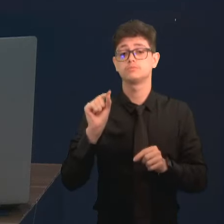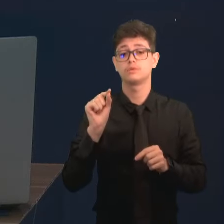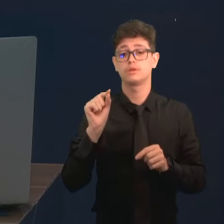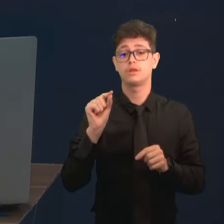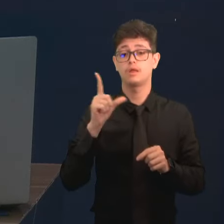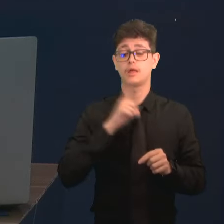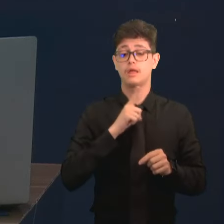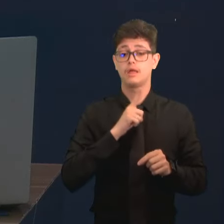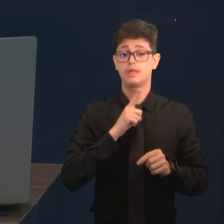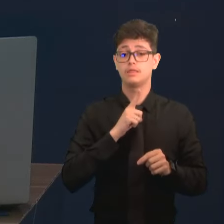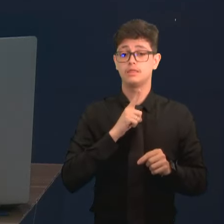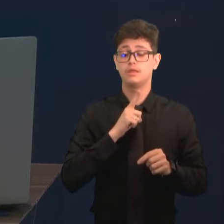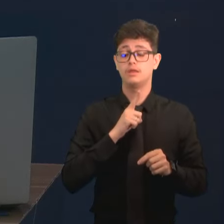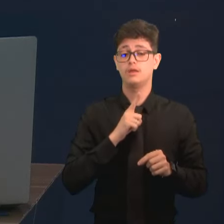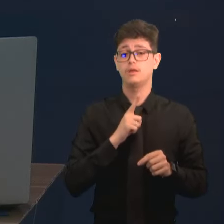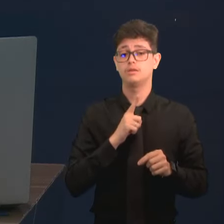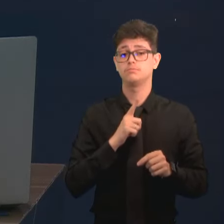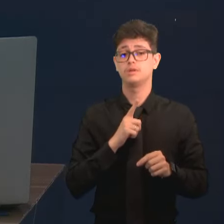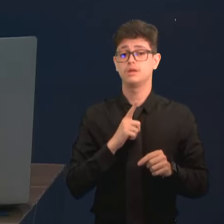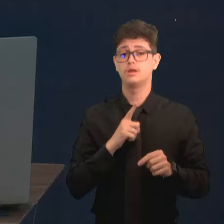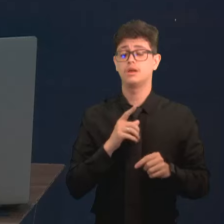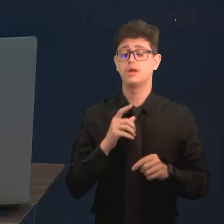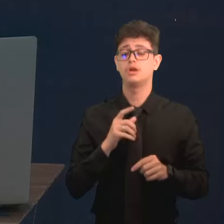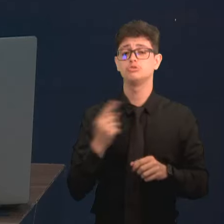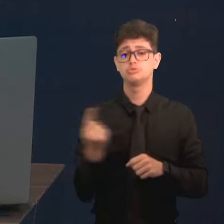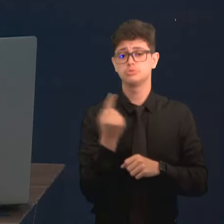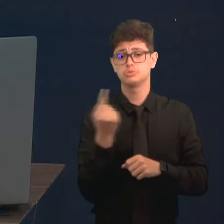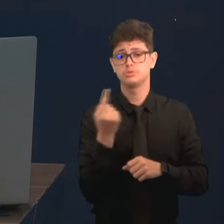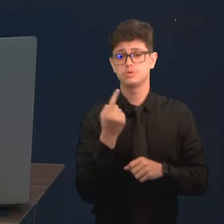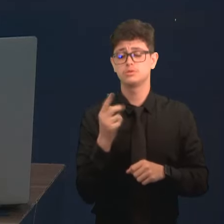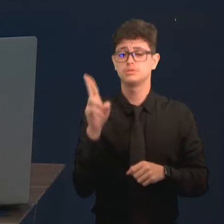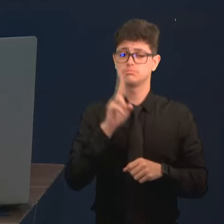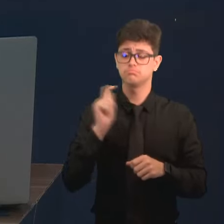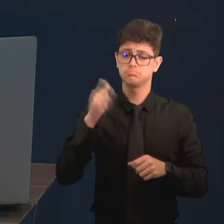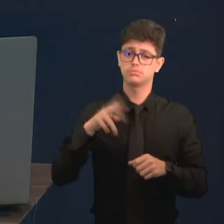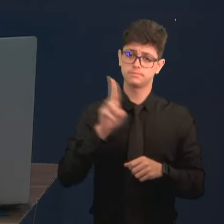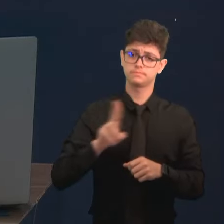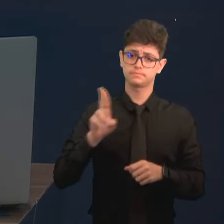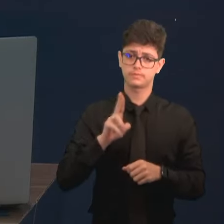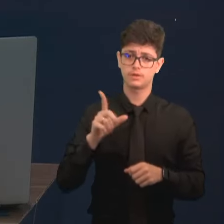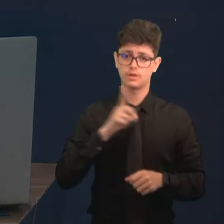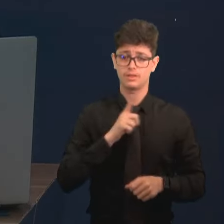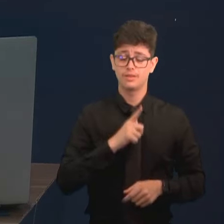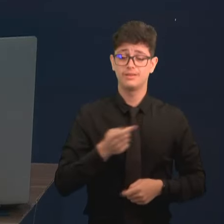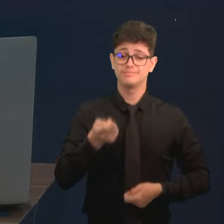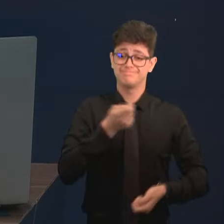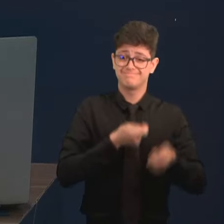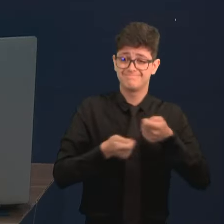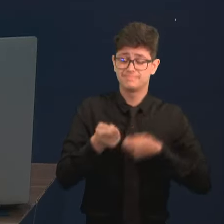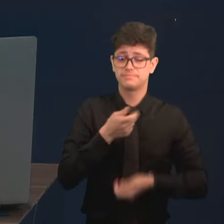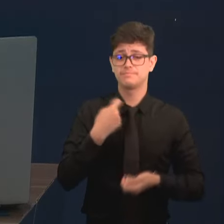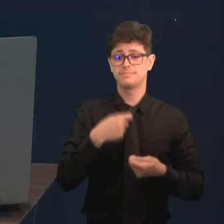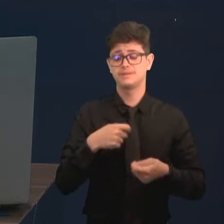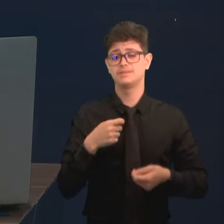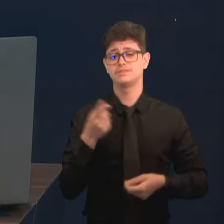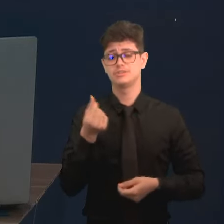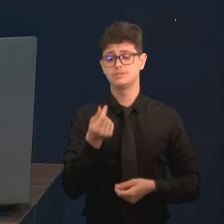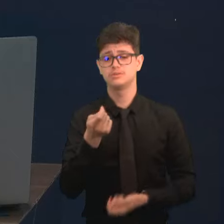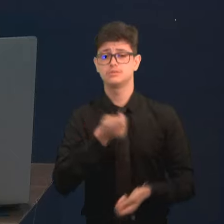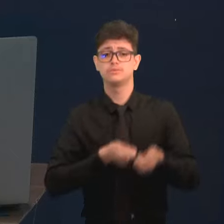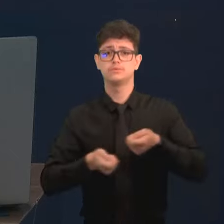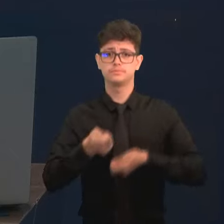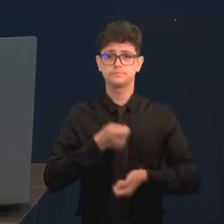es automatizar la injusticia. Todo lo que antes tenía un costo económico